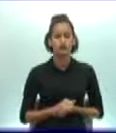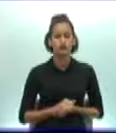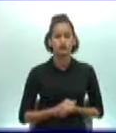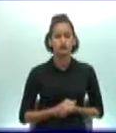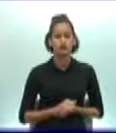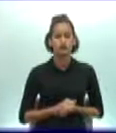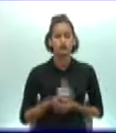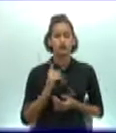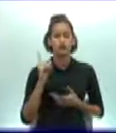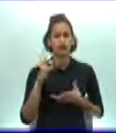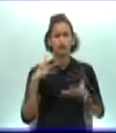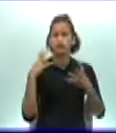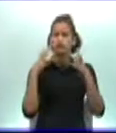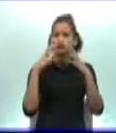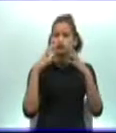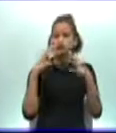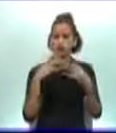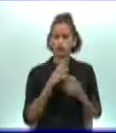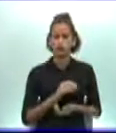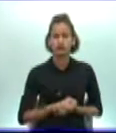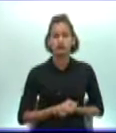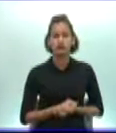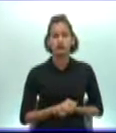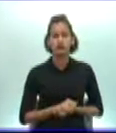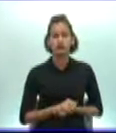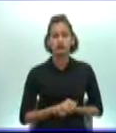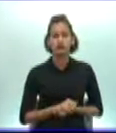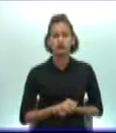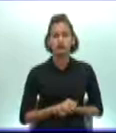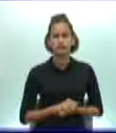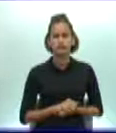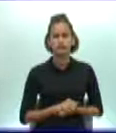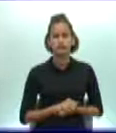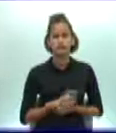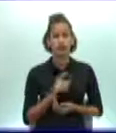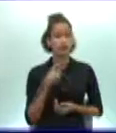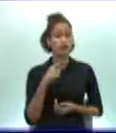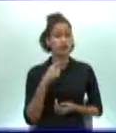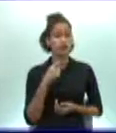Aquí es importante que ellos